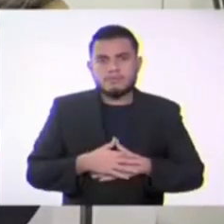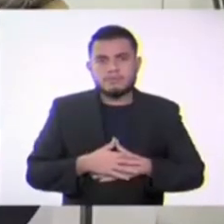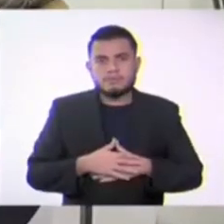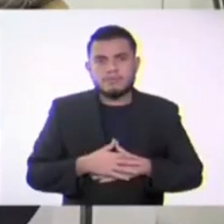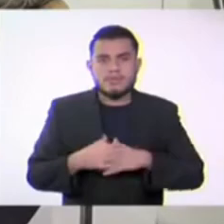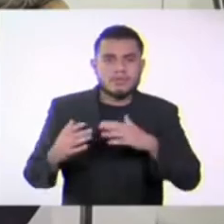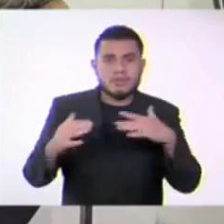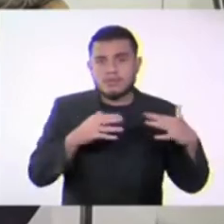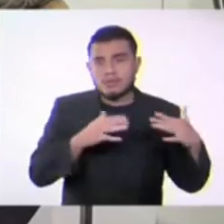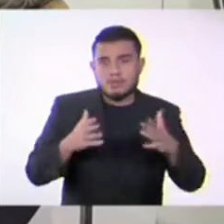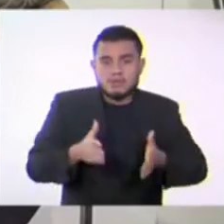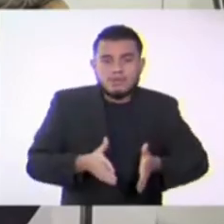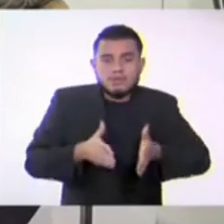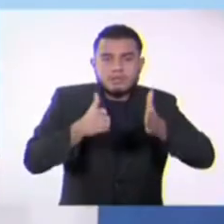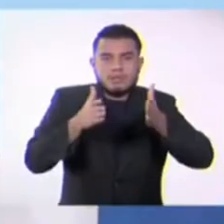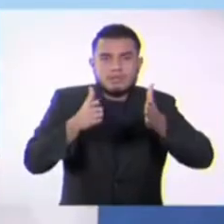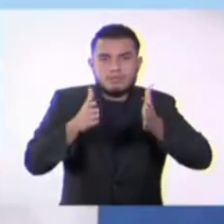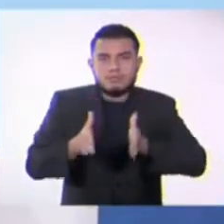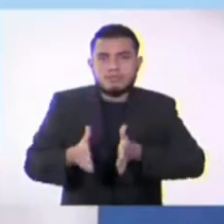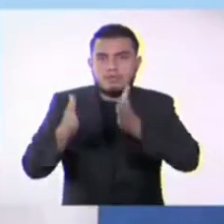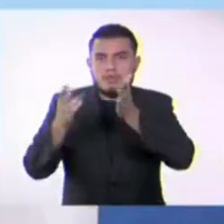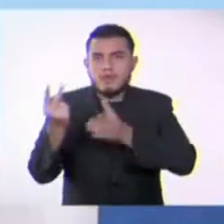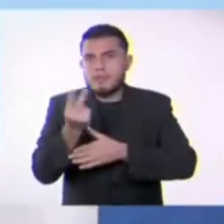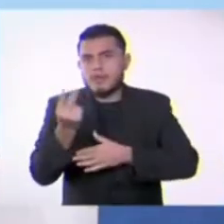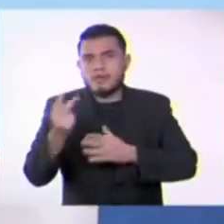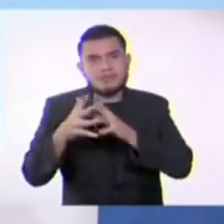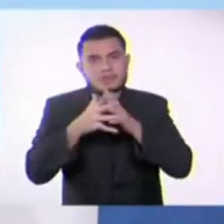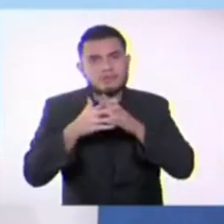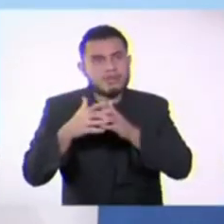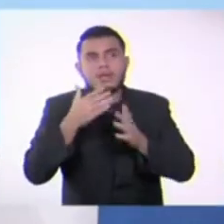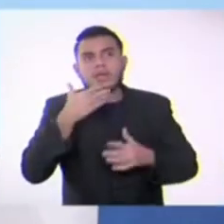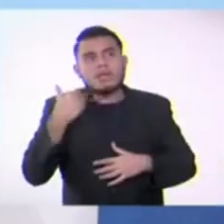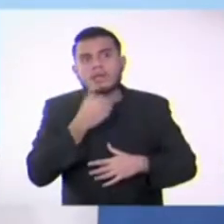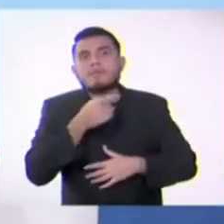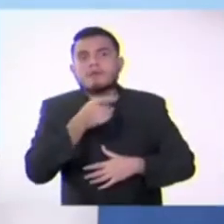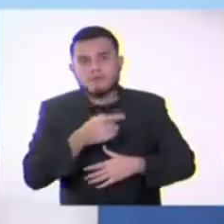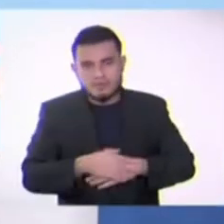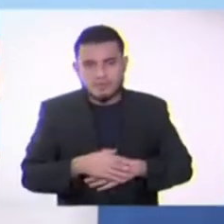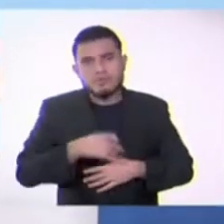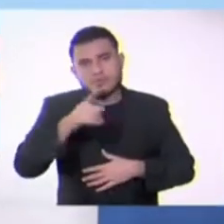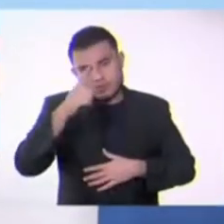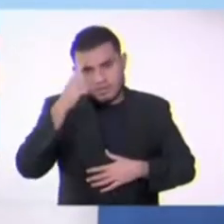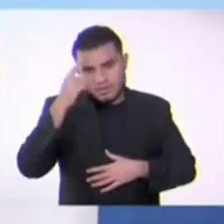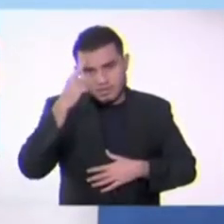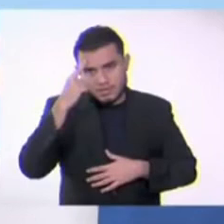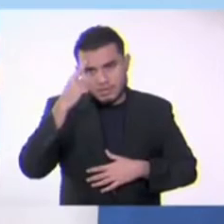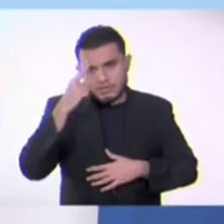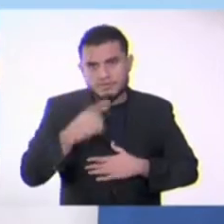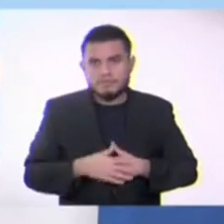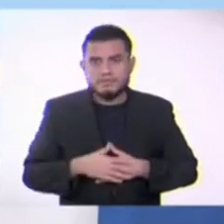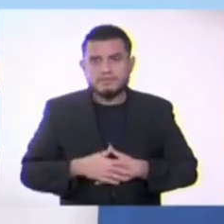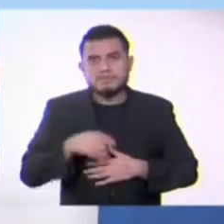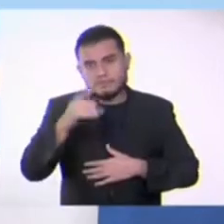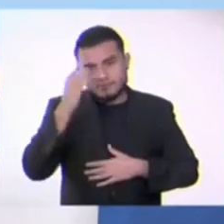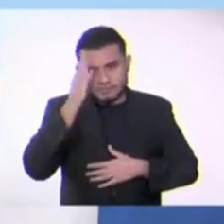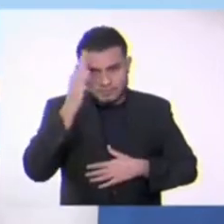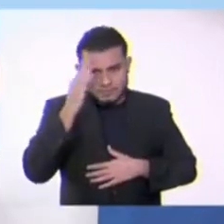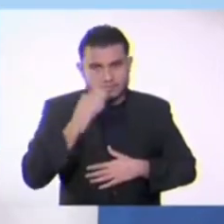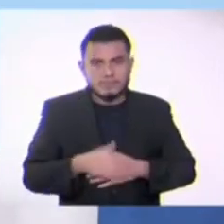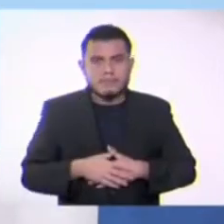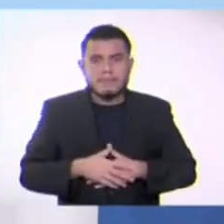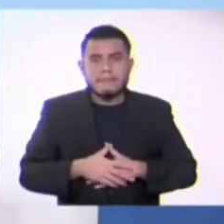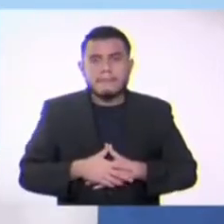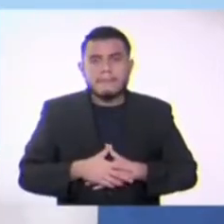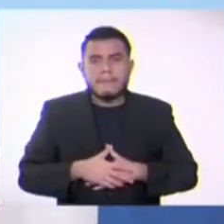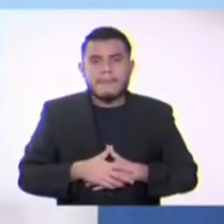las Torres Gemelas. ¿Qué hay en este caso? ¿Qué hubo? Si ustedes recuerdan, sí. Federico Edward, sí, ¿verdad?